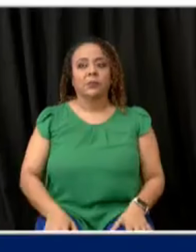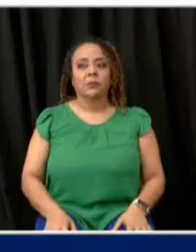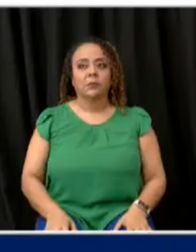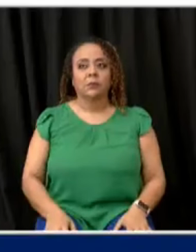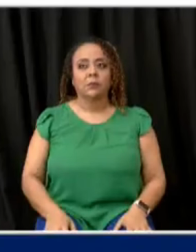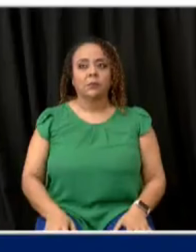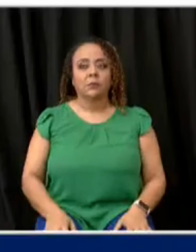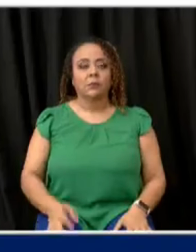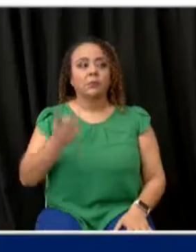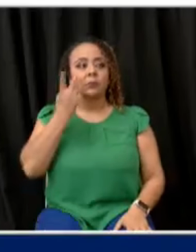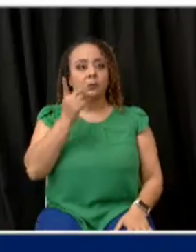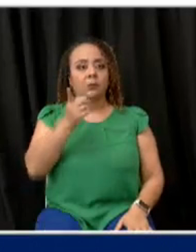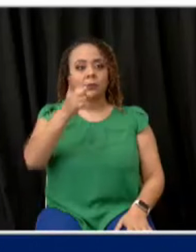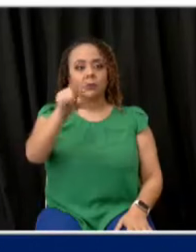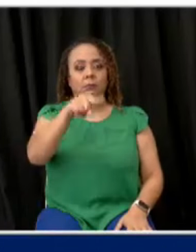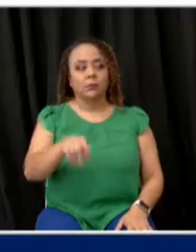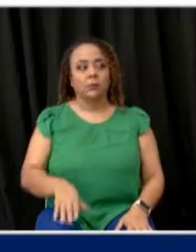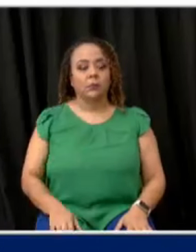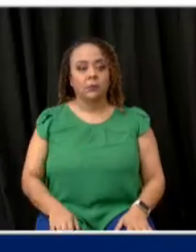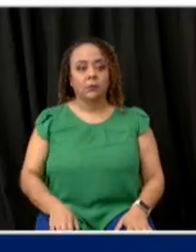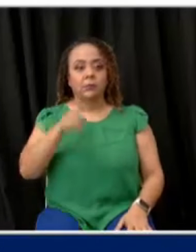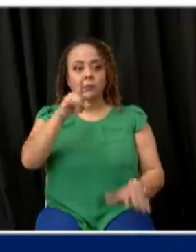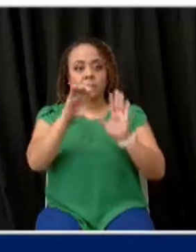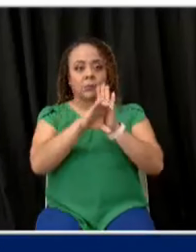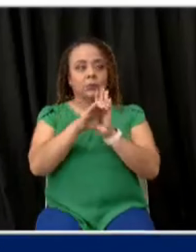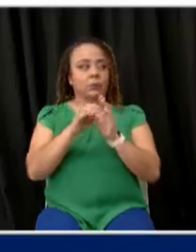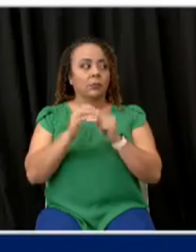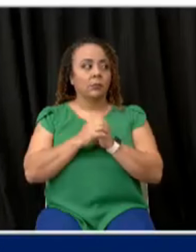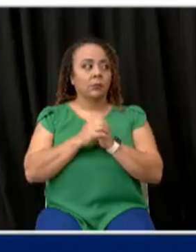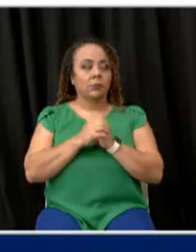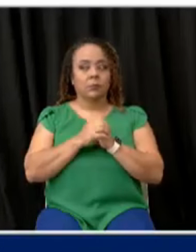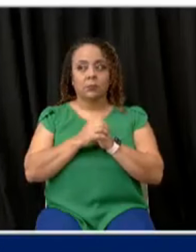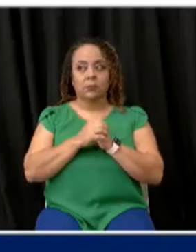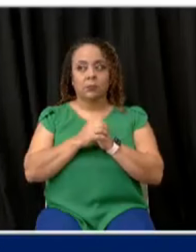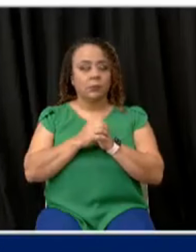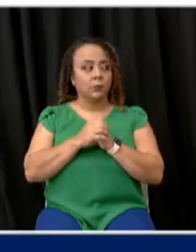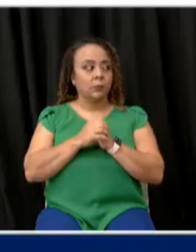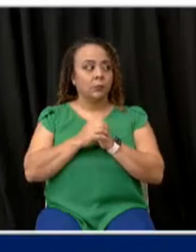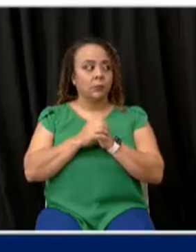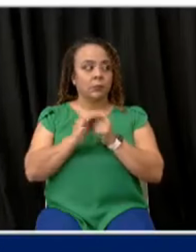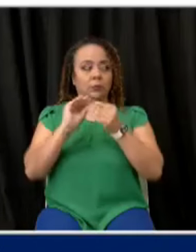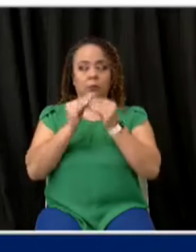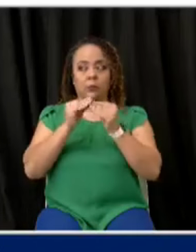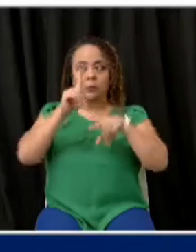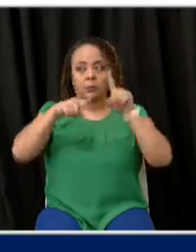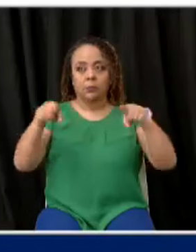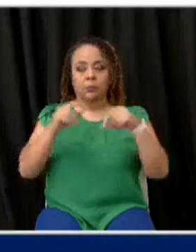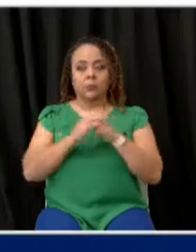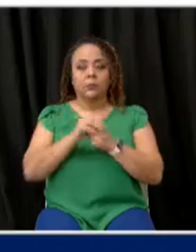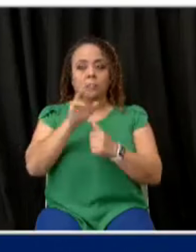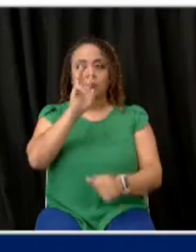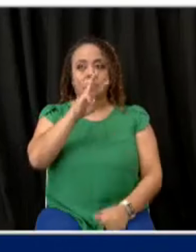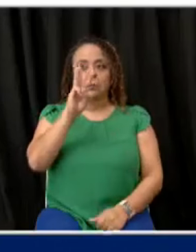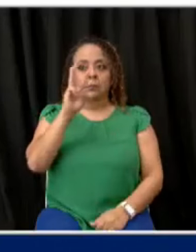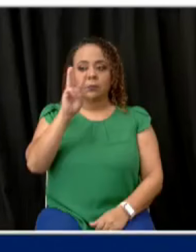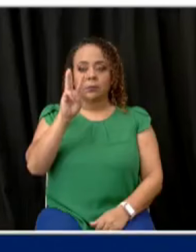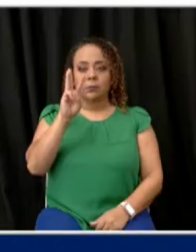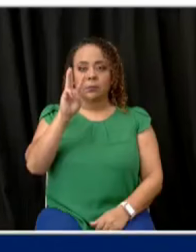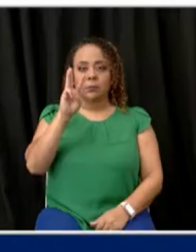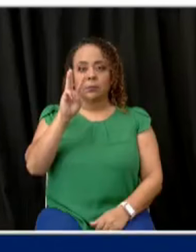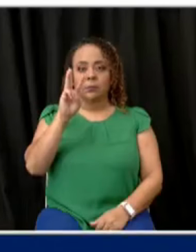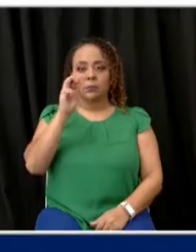Vean ustedes esa lámina que les pone ahí, es el cálculo del índice WGT. ¿Qué es el